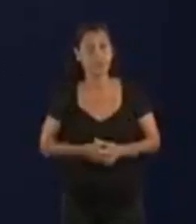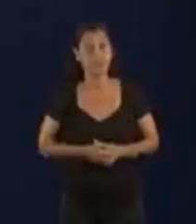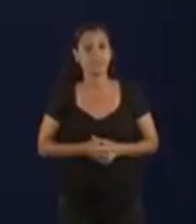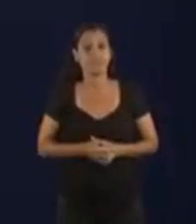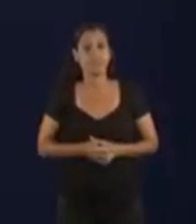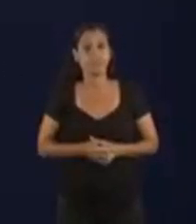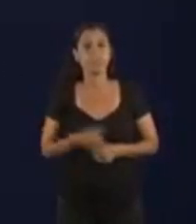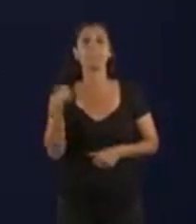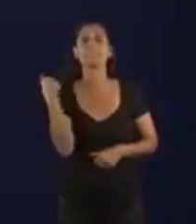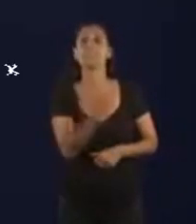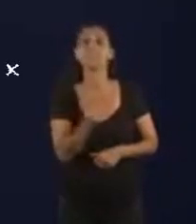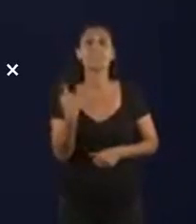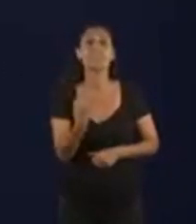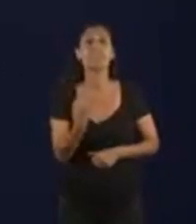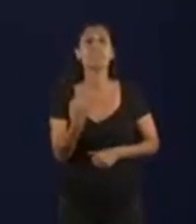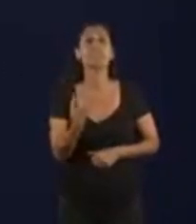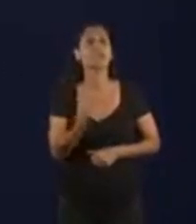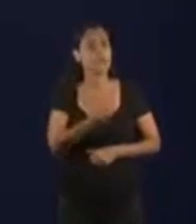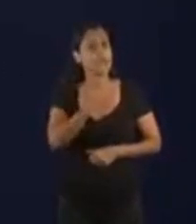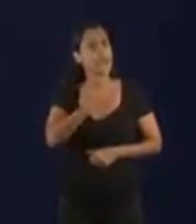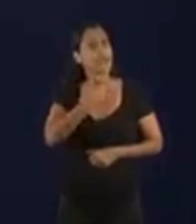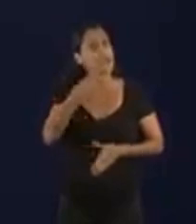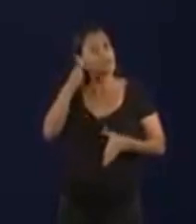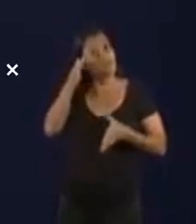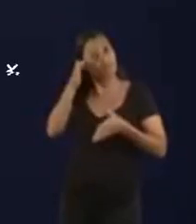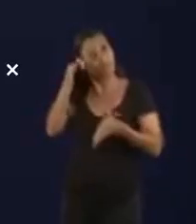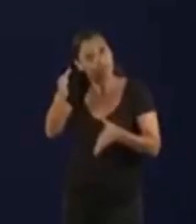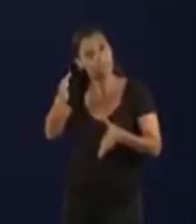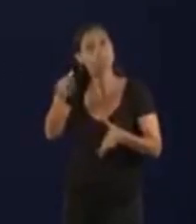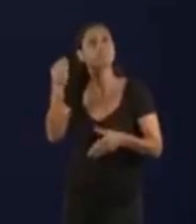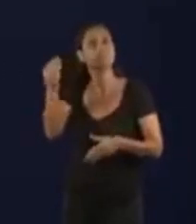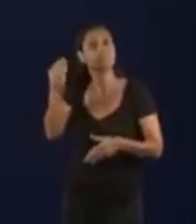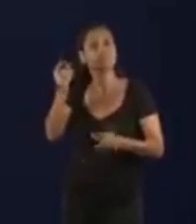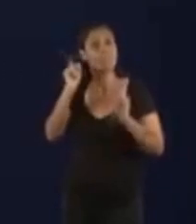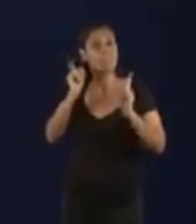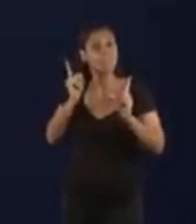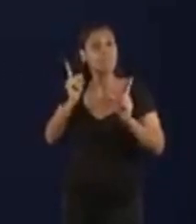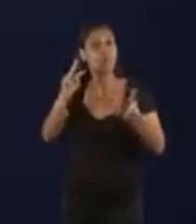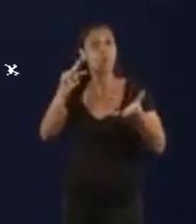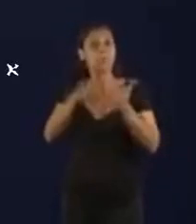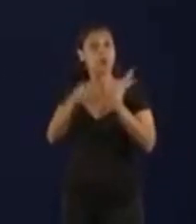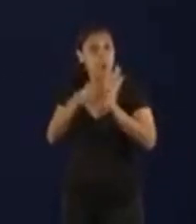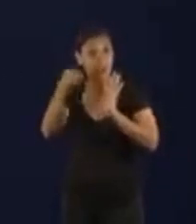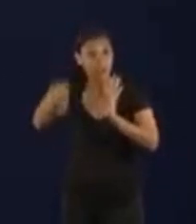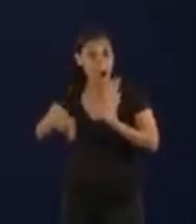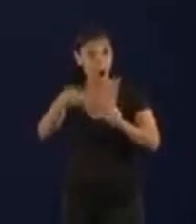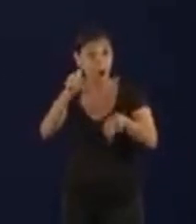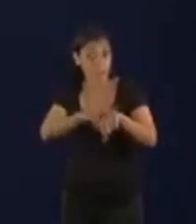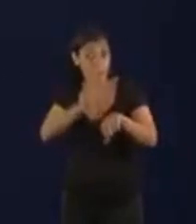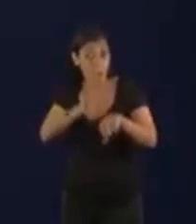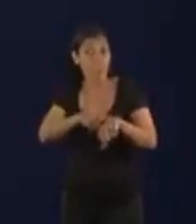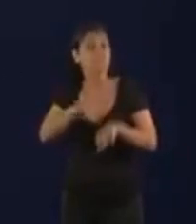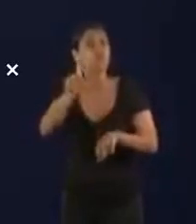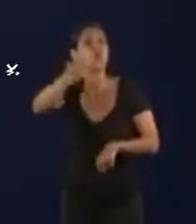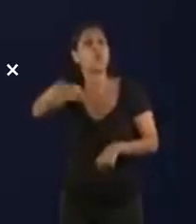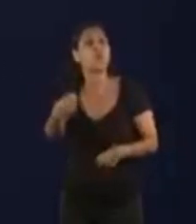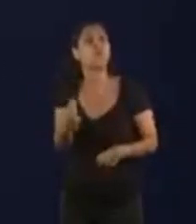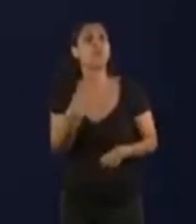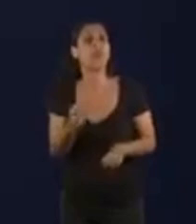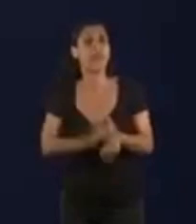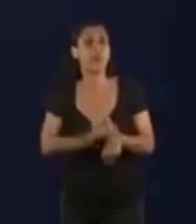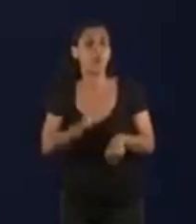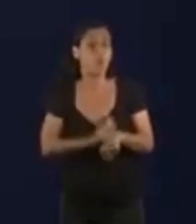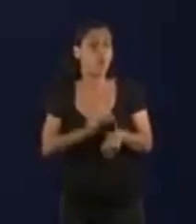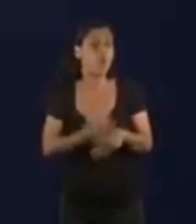no no queremos que se pierda de vista que gran parte de este problema se da por la